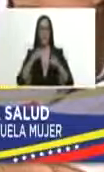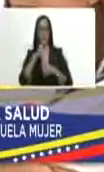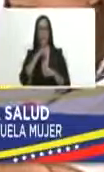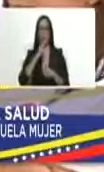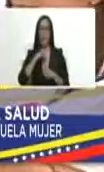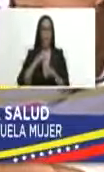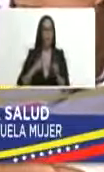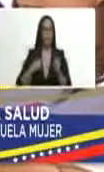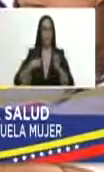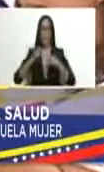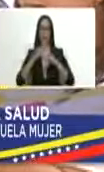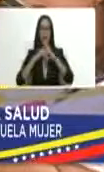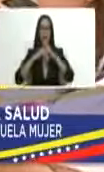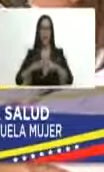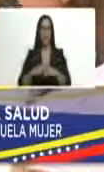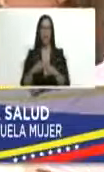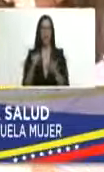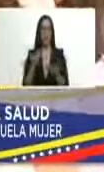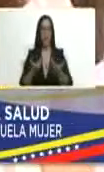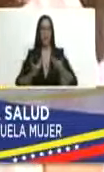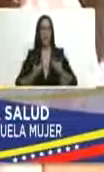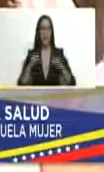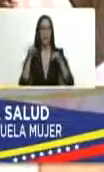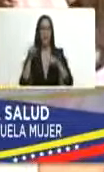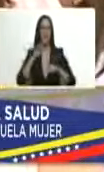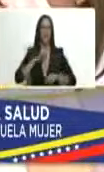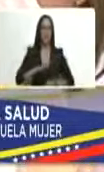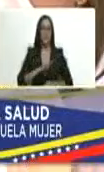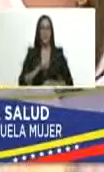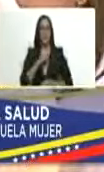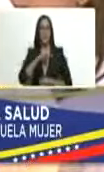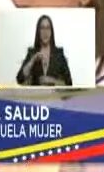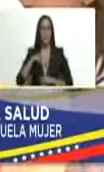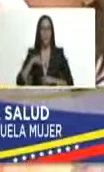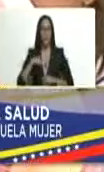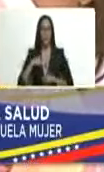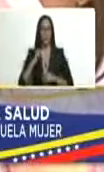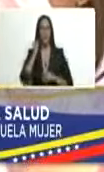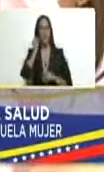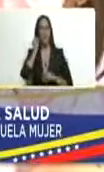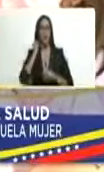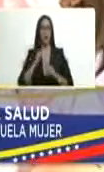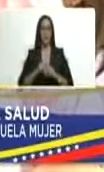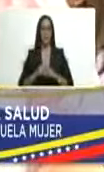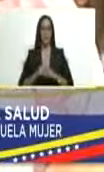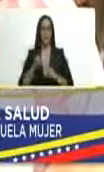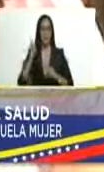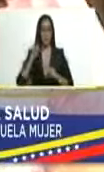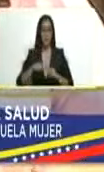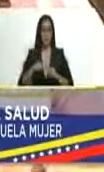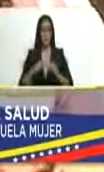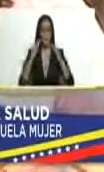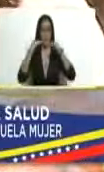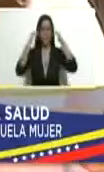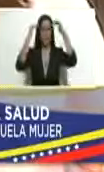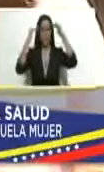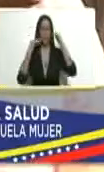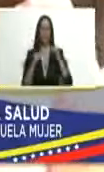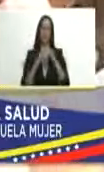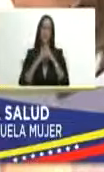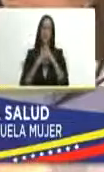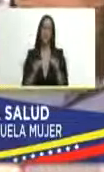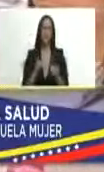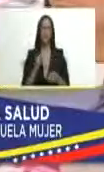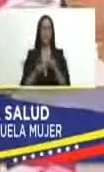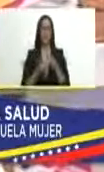los créditos que ellas nos piden, ahí está nuestras mujeres. También, mi comandante, en todo lo que